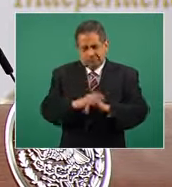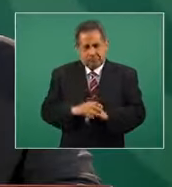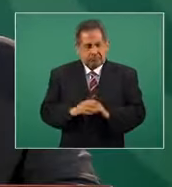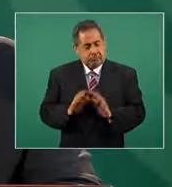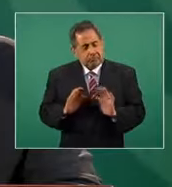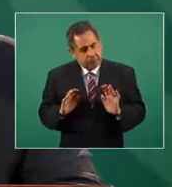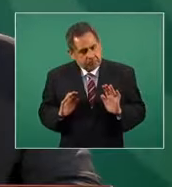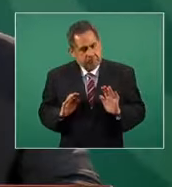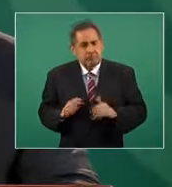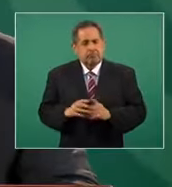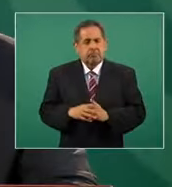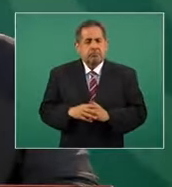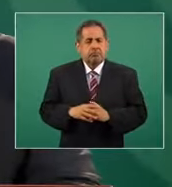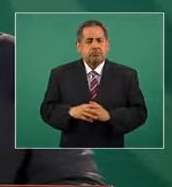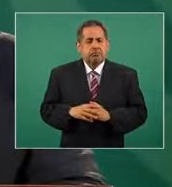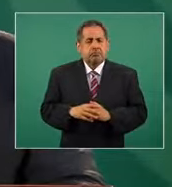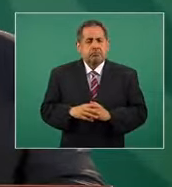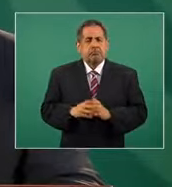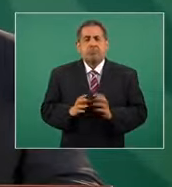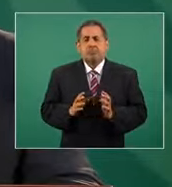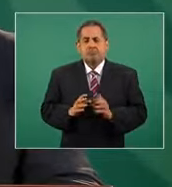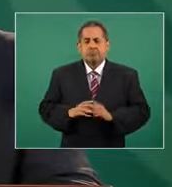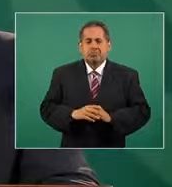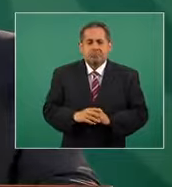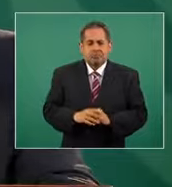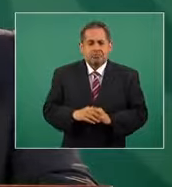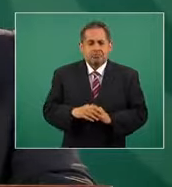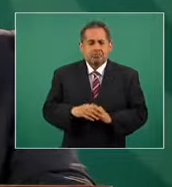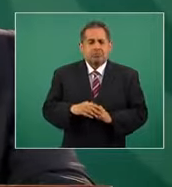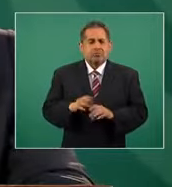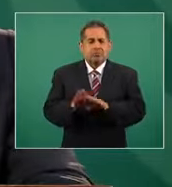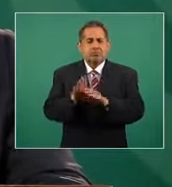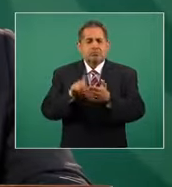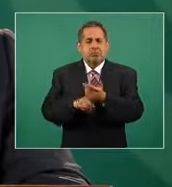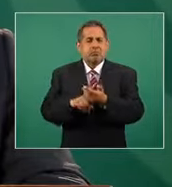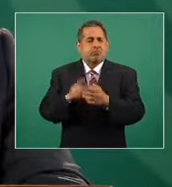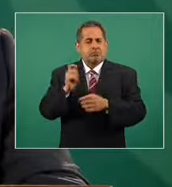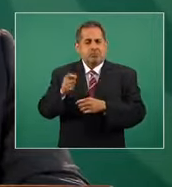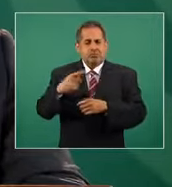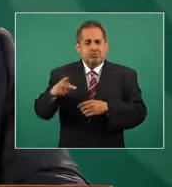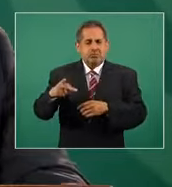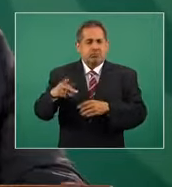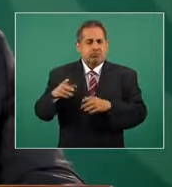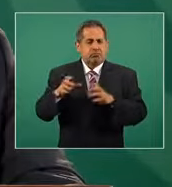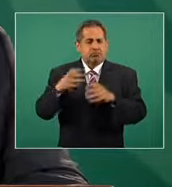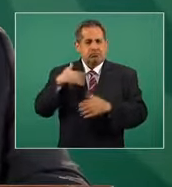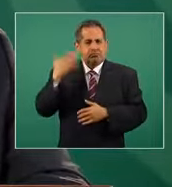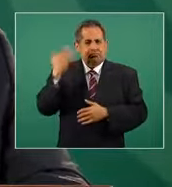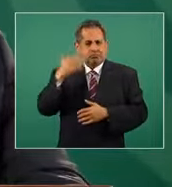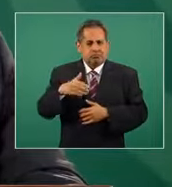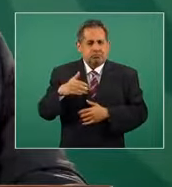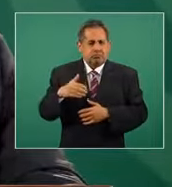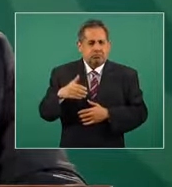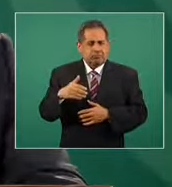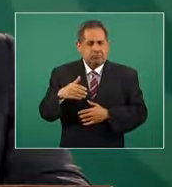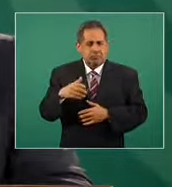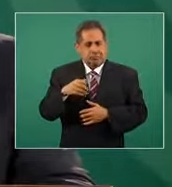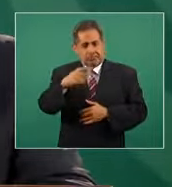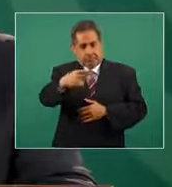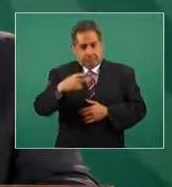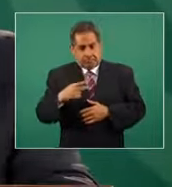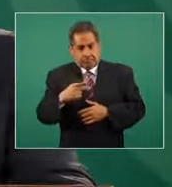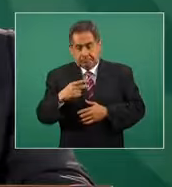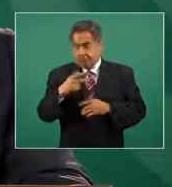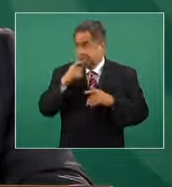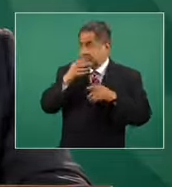descarto, o sea, no hago a un lado tu cuestionamiento, ya está, ya